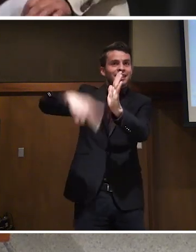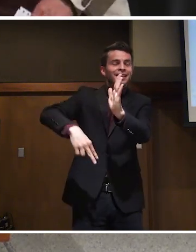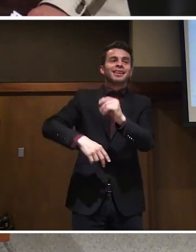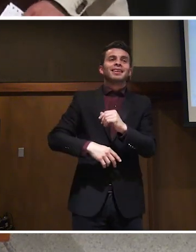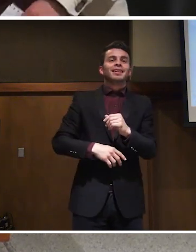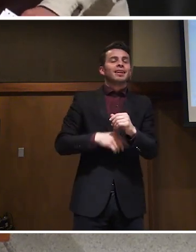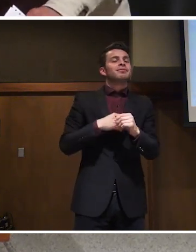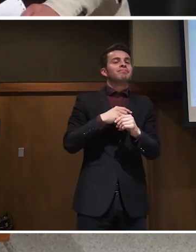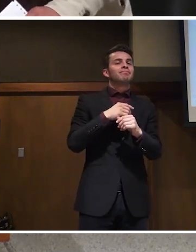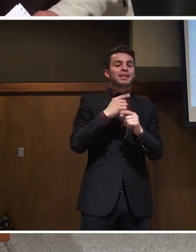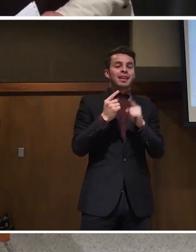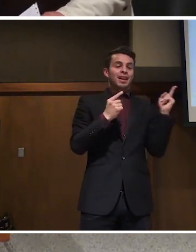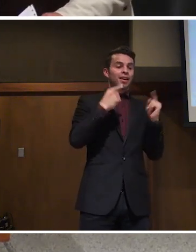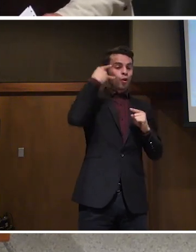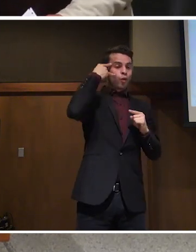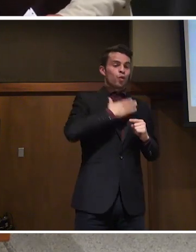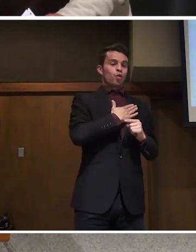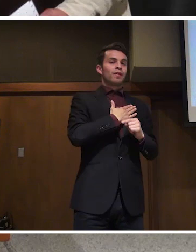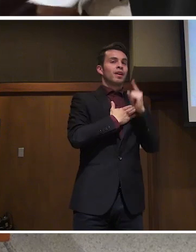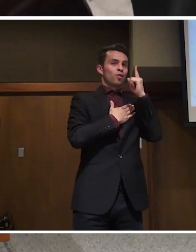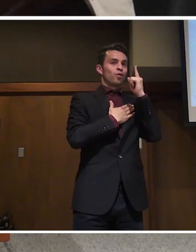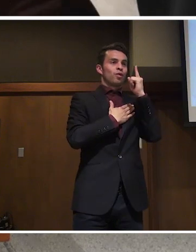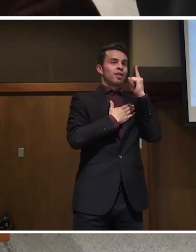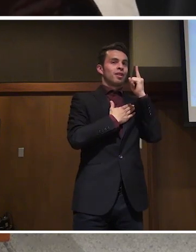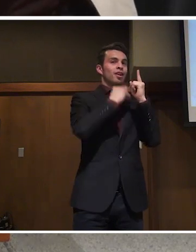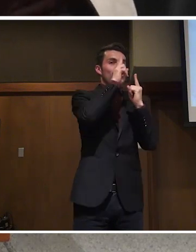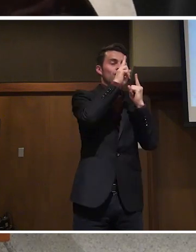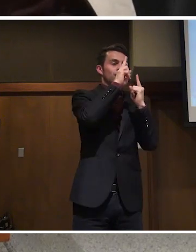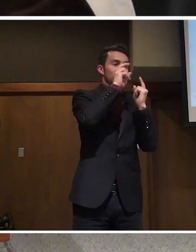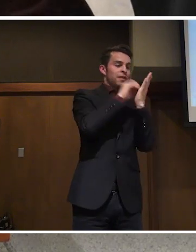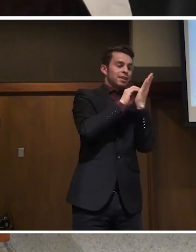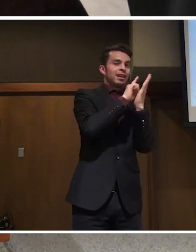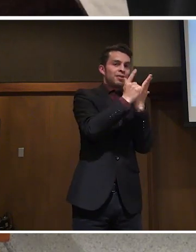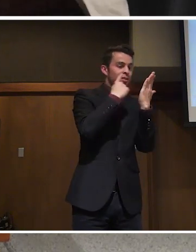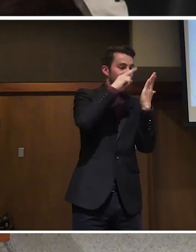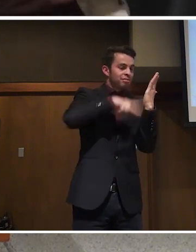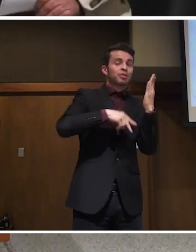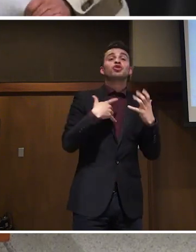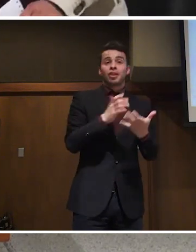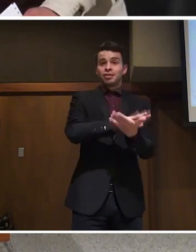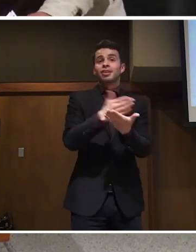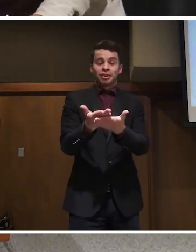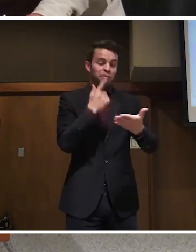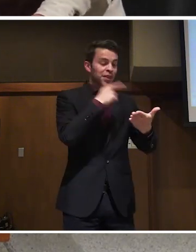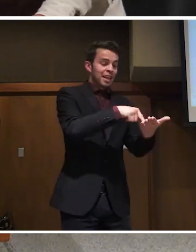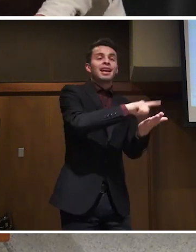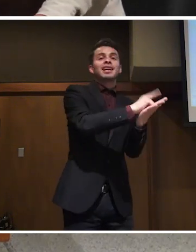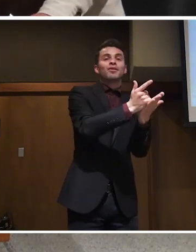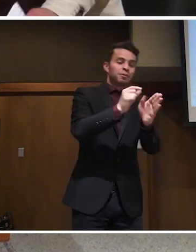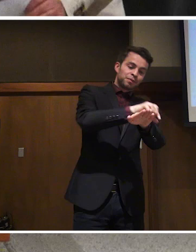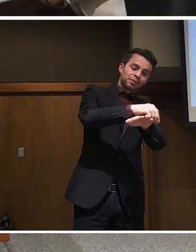durante varios meses el favorito del presidente Uribe, y fue un libro que yo acabo de traducir, y publicó la editorial Norma, que se